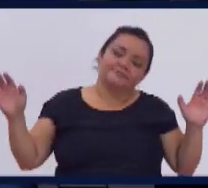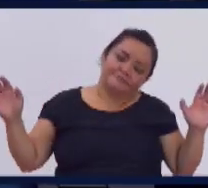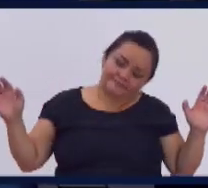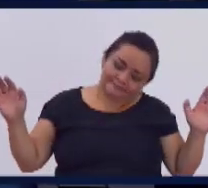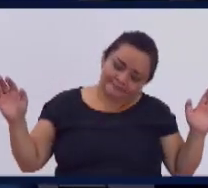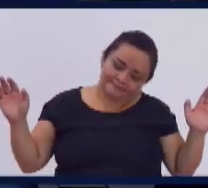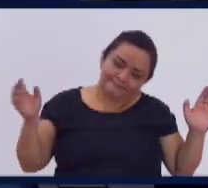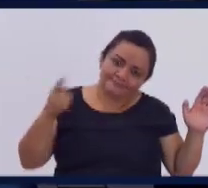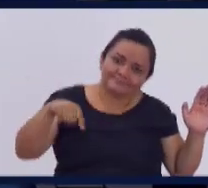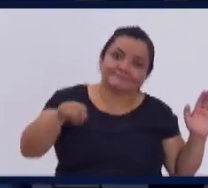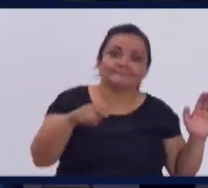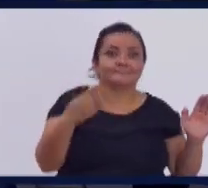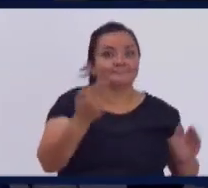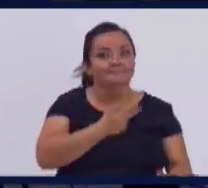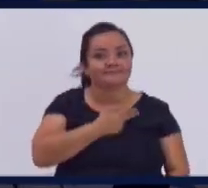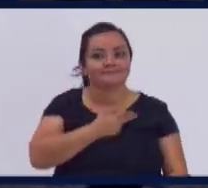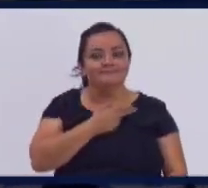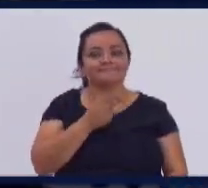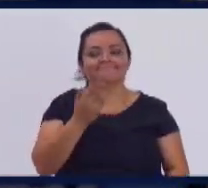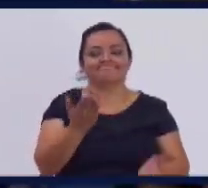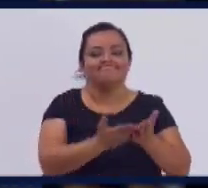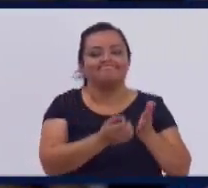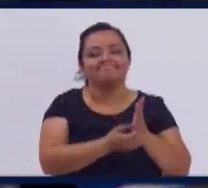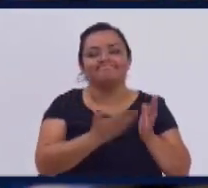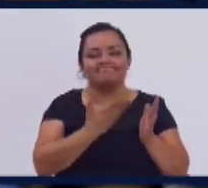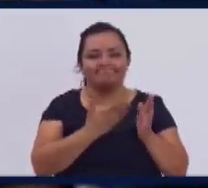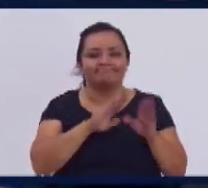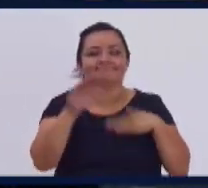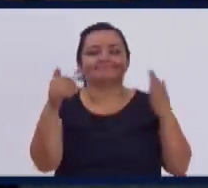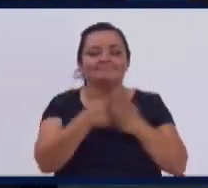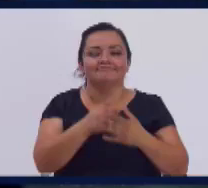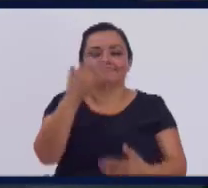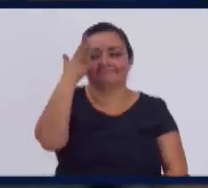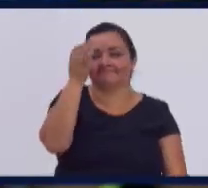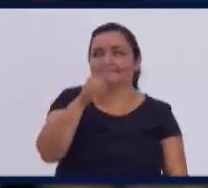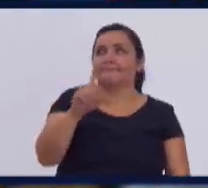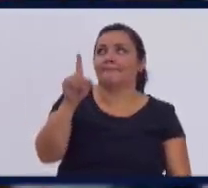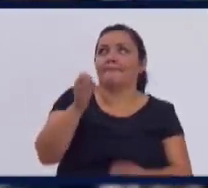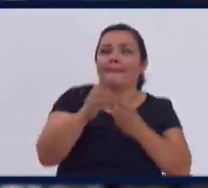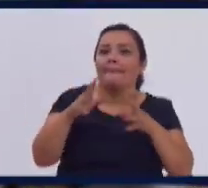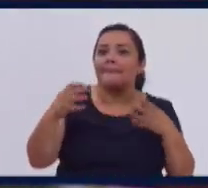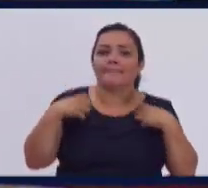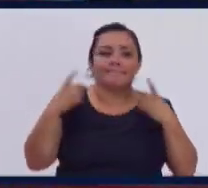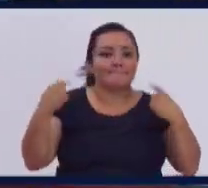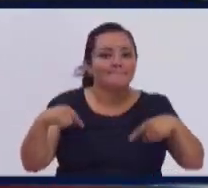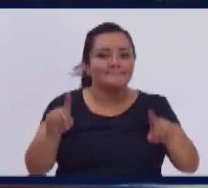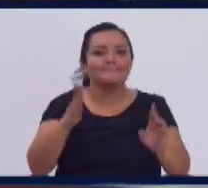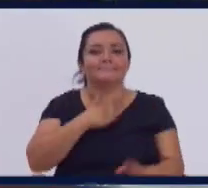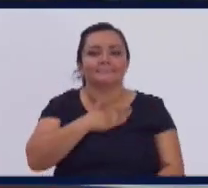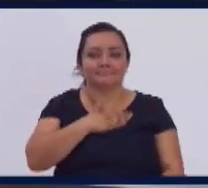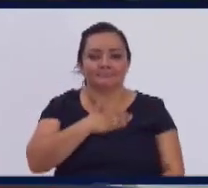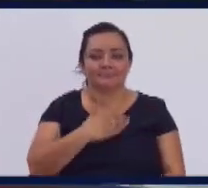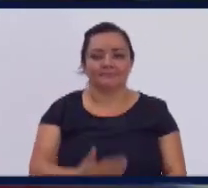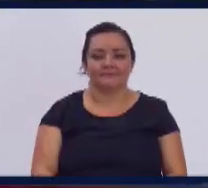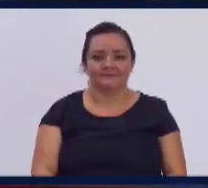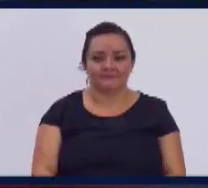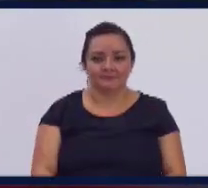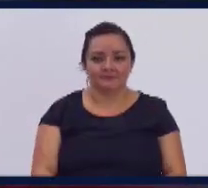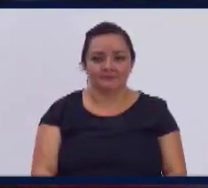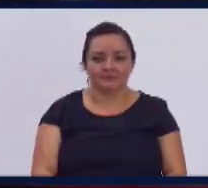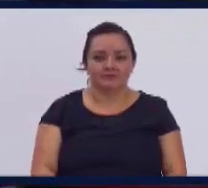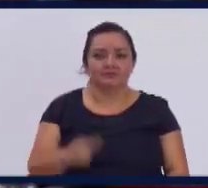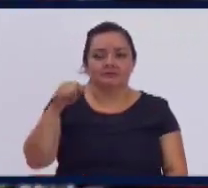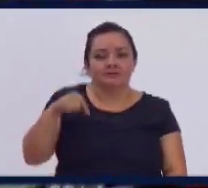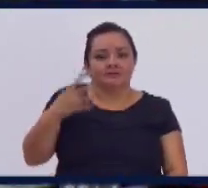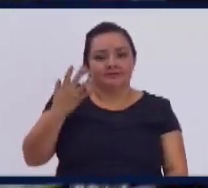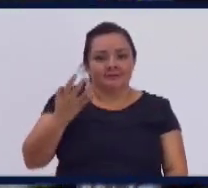muchos. Y como su misma palabra dice, para que todo aquel que en él cree no se pierda, mas tenga vida eterna. El